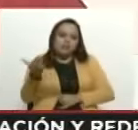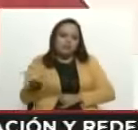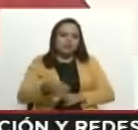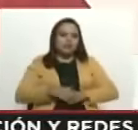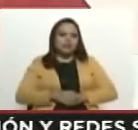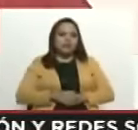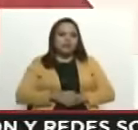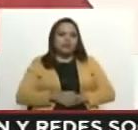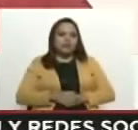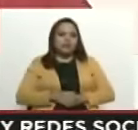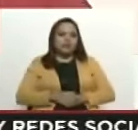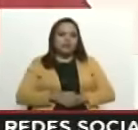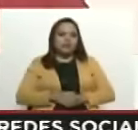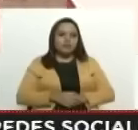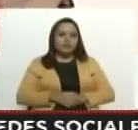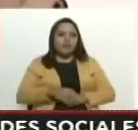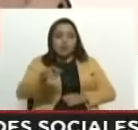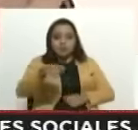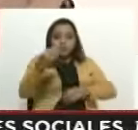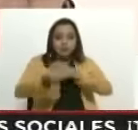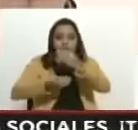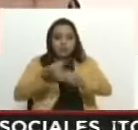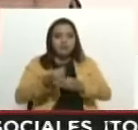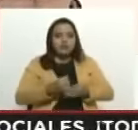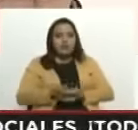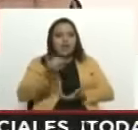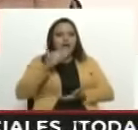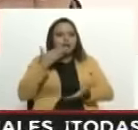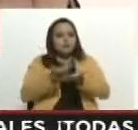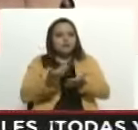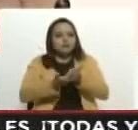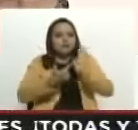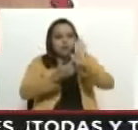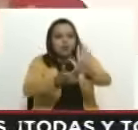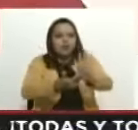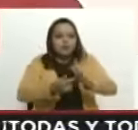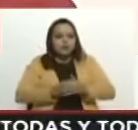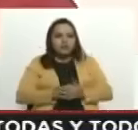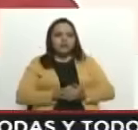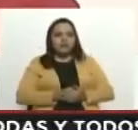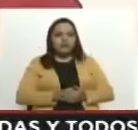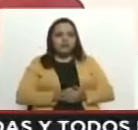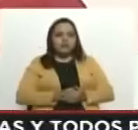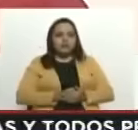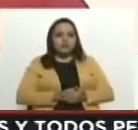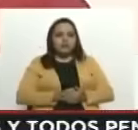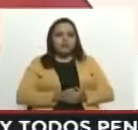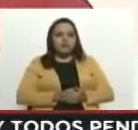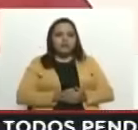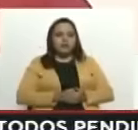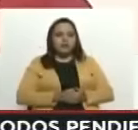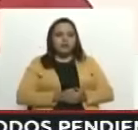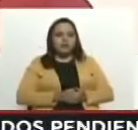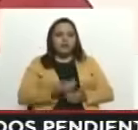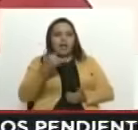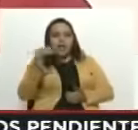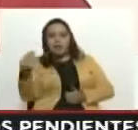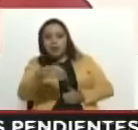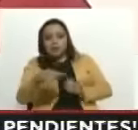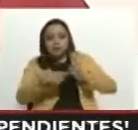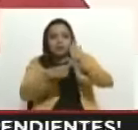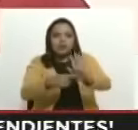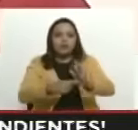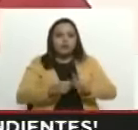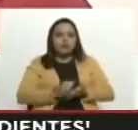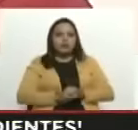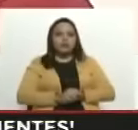Y eso es lo que ha ocurrido. Ellos van a decir mi cosa, pero ahí tienen una prueba. Tengo más. Mejor dicho, tenemos más. Y el